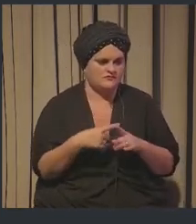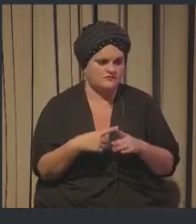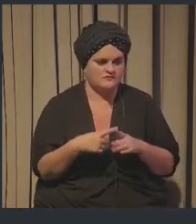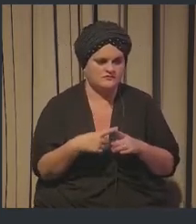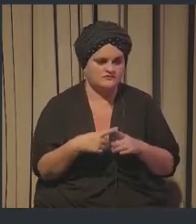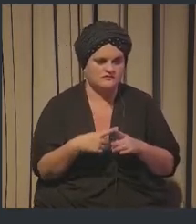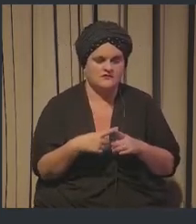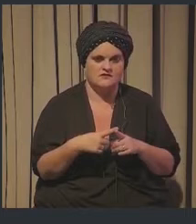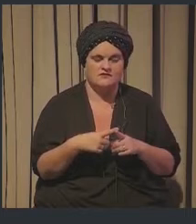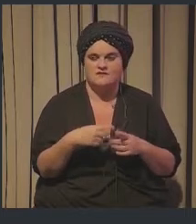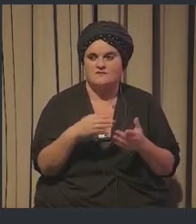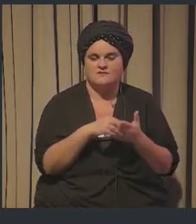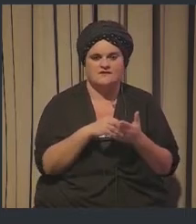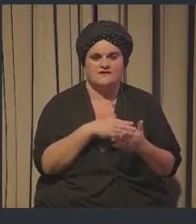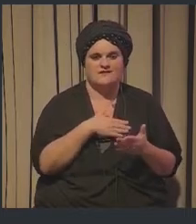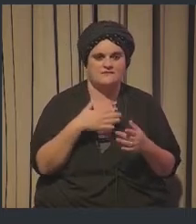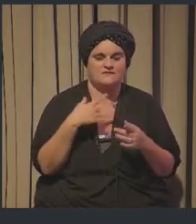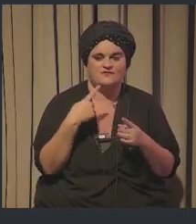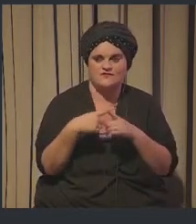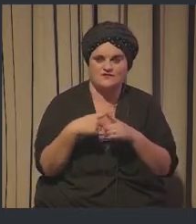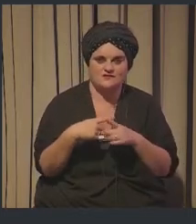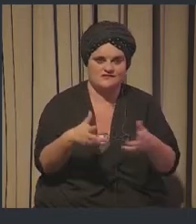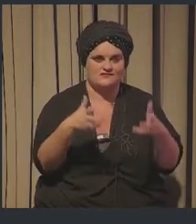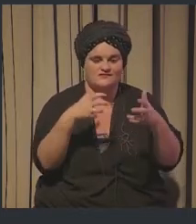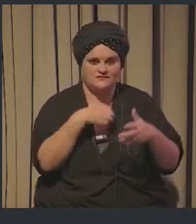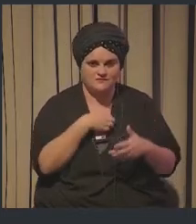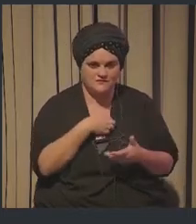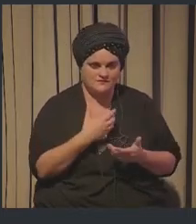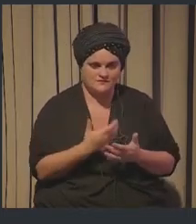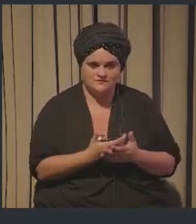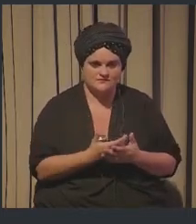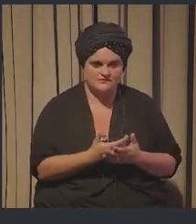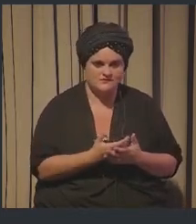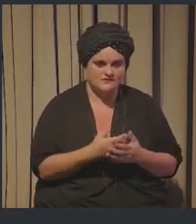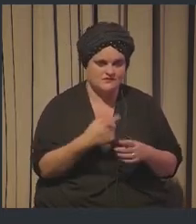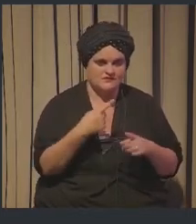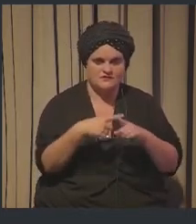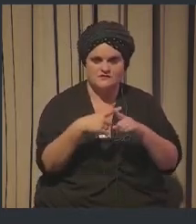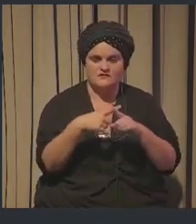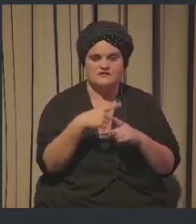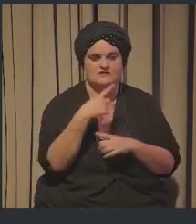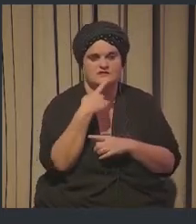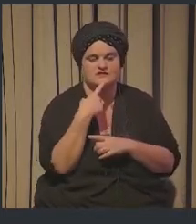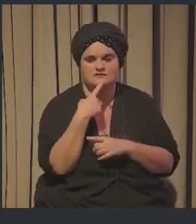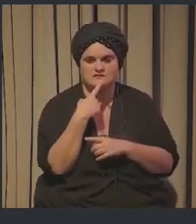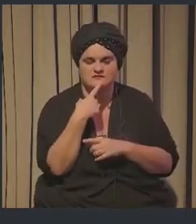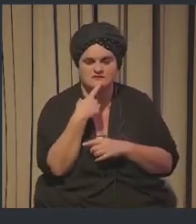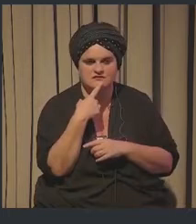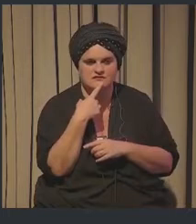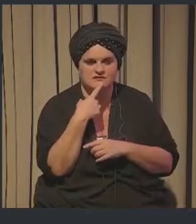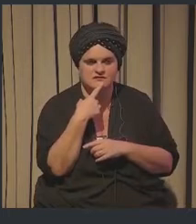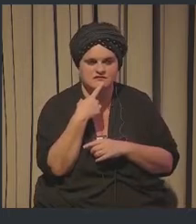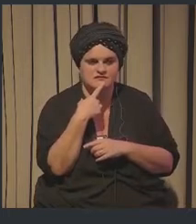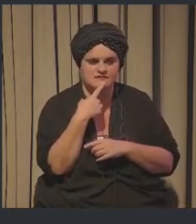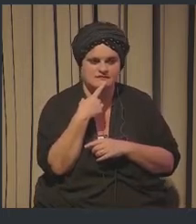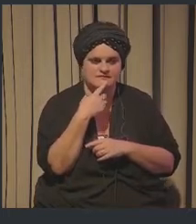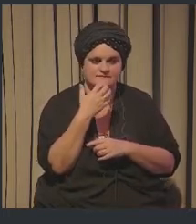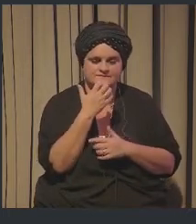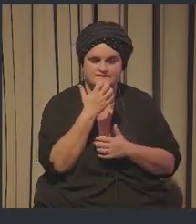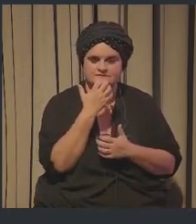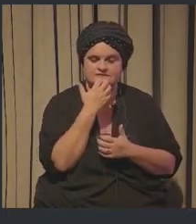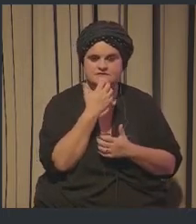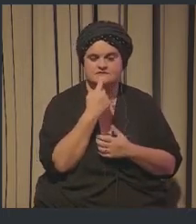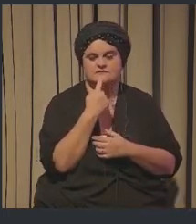queremos cosas que no podemos conseguir. Y nuestro trabajo consiste en decir, ya lo siento, haz lo que puedas. Si te dicen,